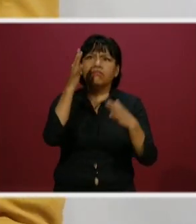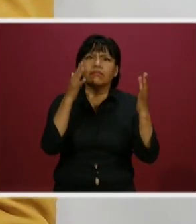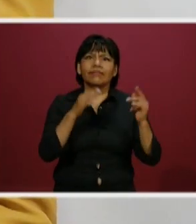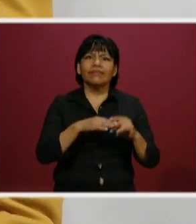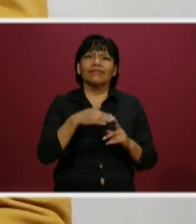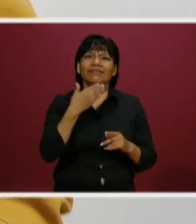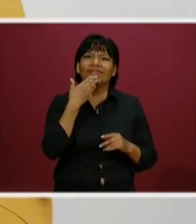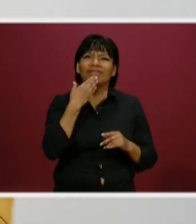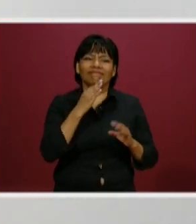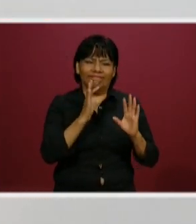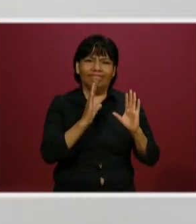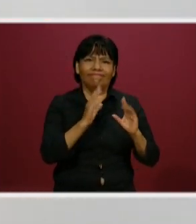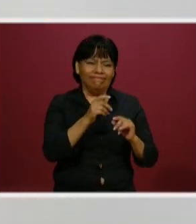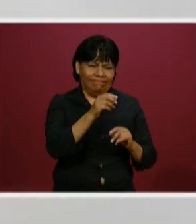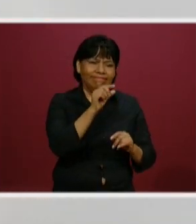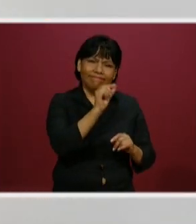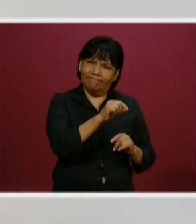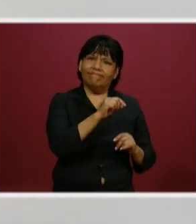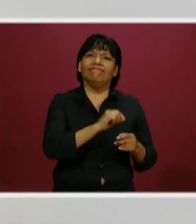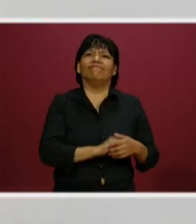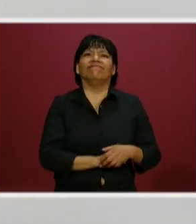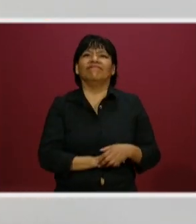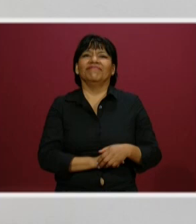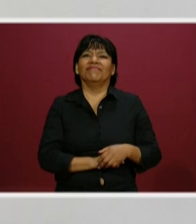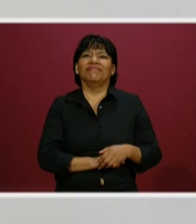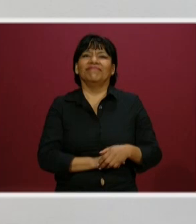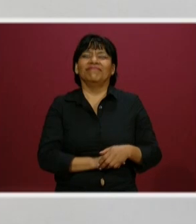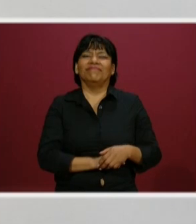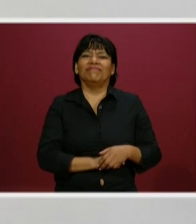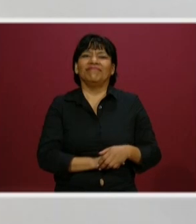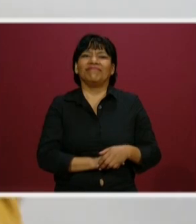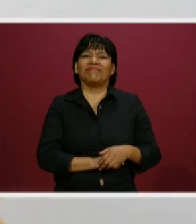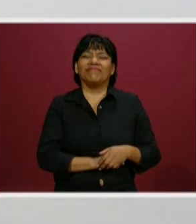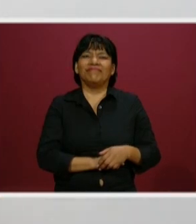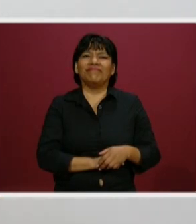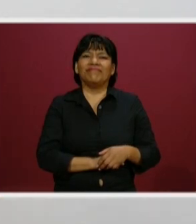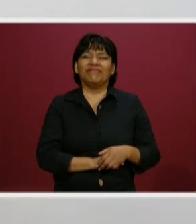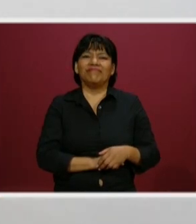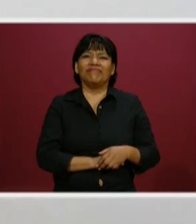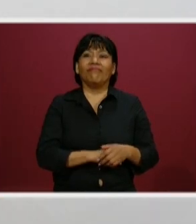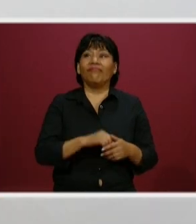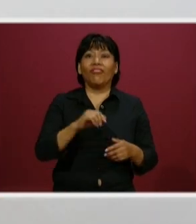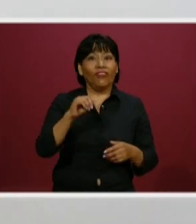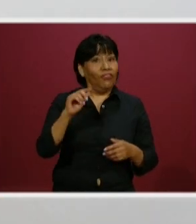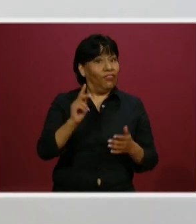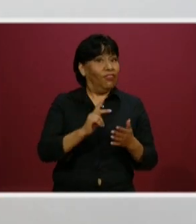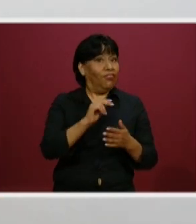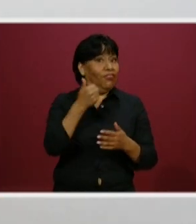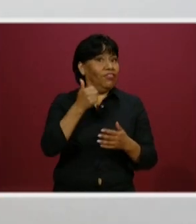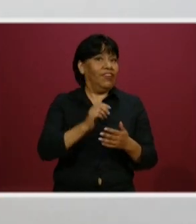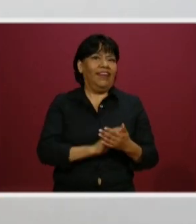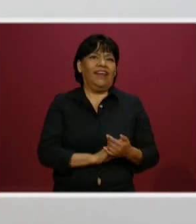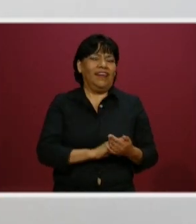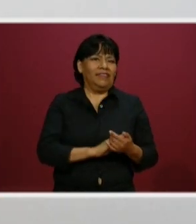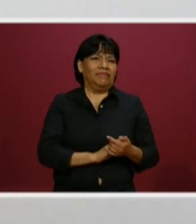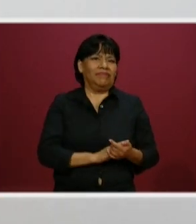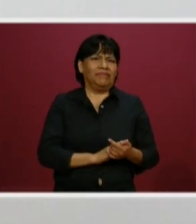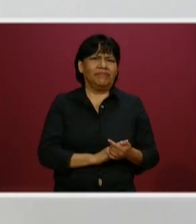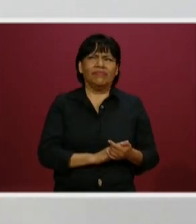muy bien entonces lo vas a colocar en tu plantilla vamos con el siguiente